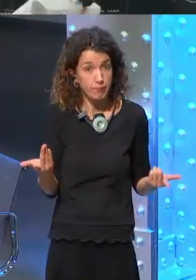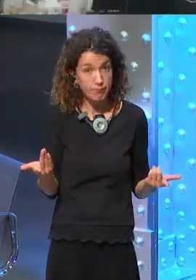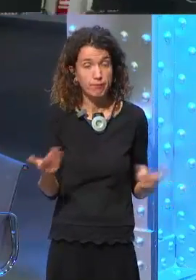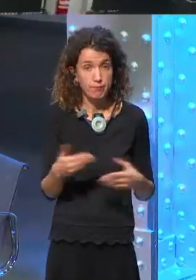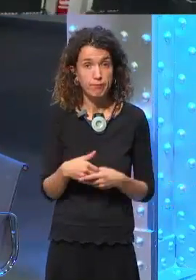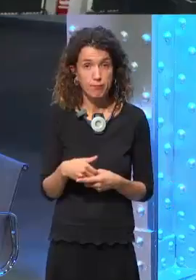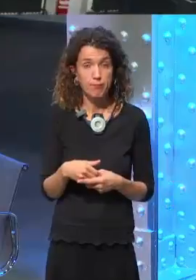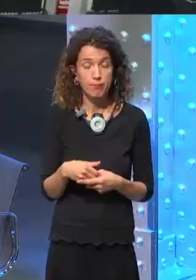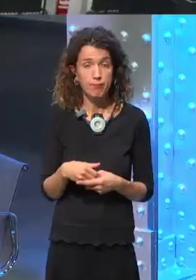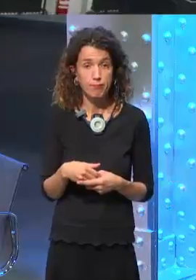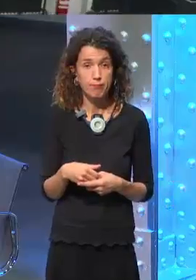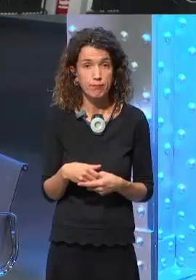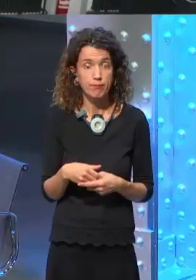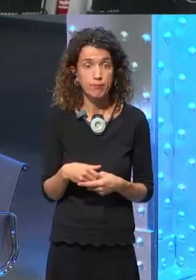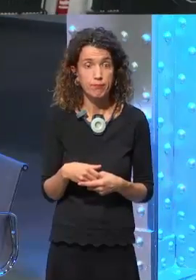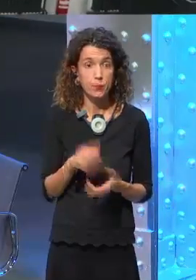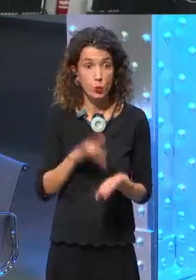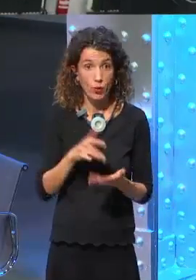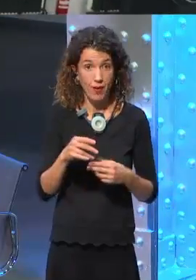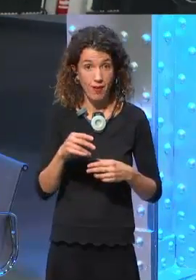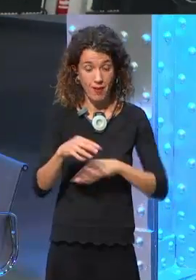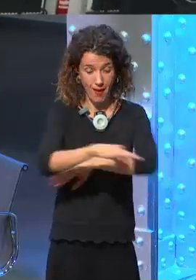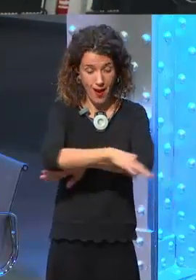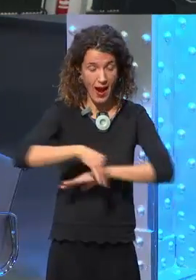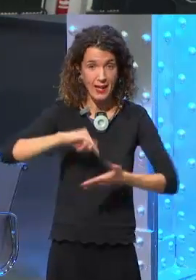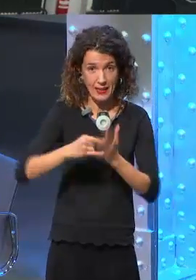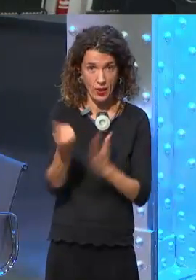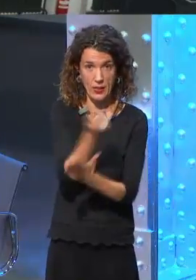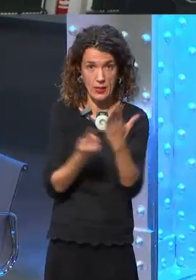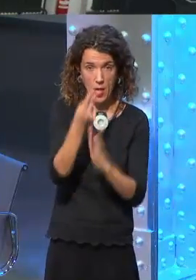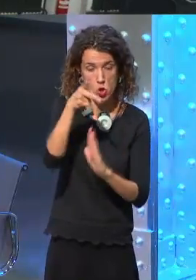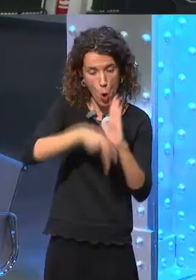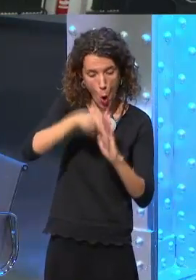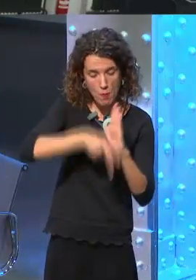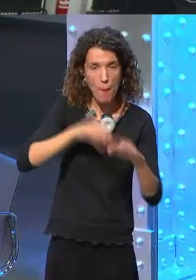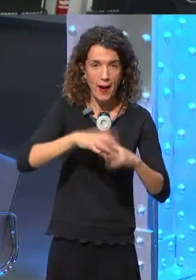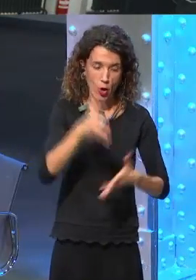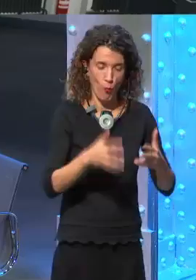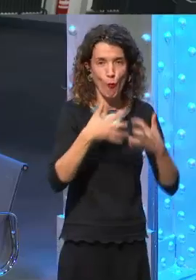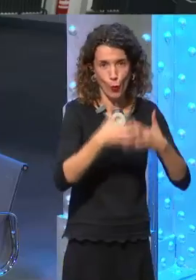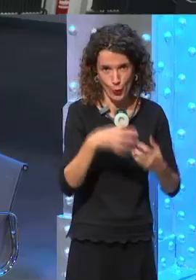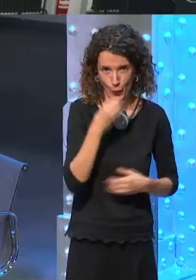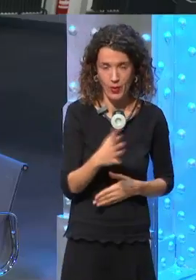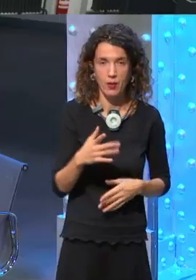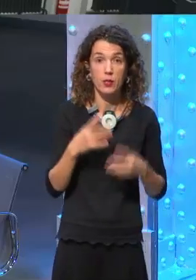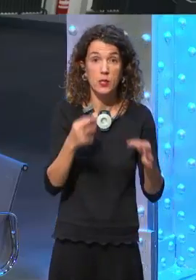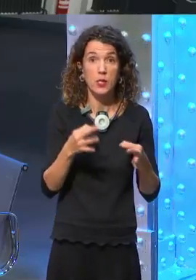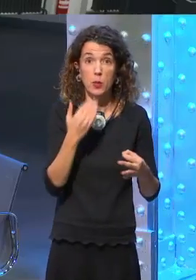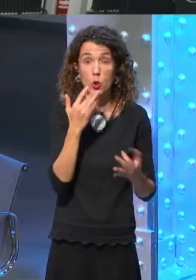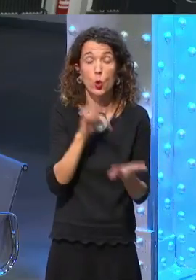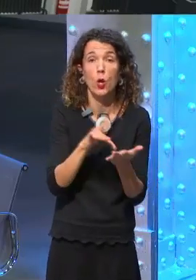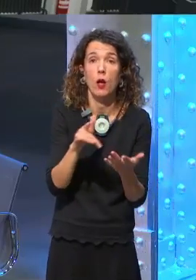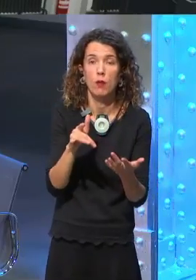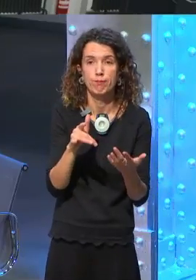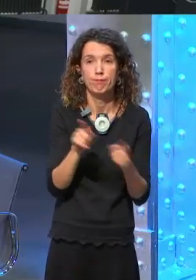básicamente, en este caso, el arquitecto tiene que diseñar las normas para que funcione el robot, para que siempre que encuentre